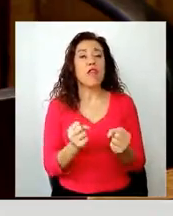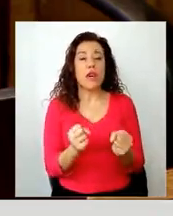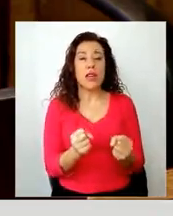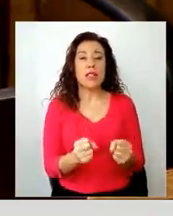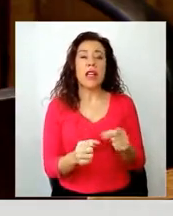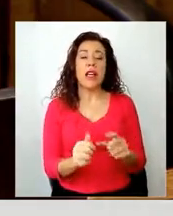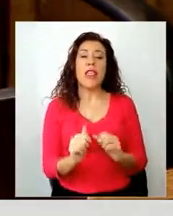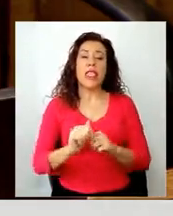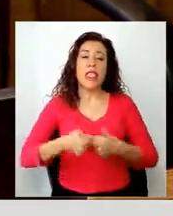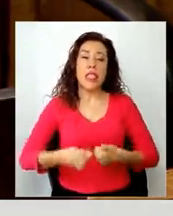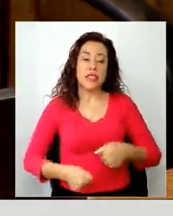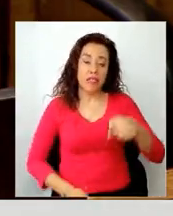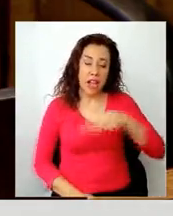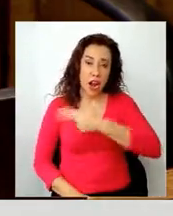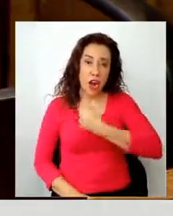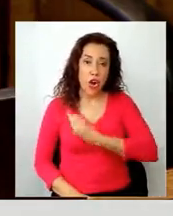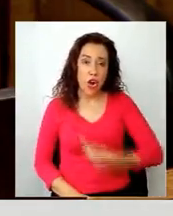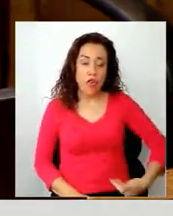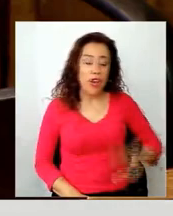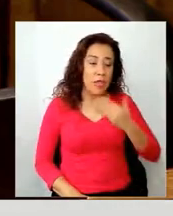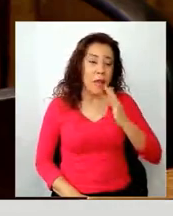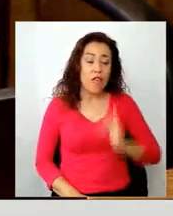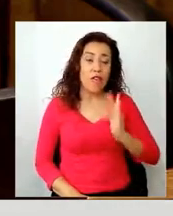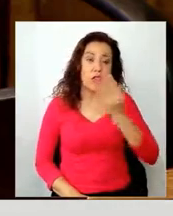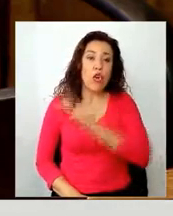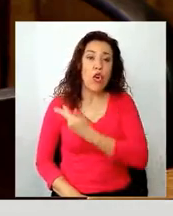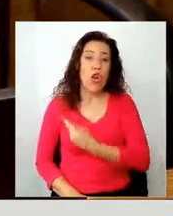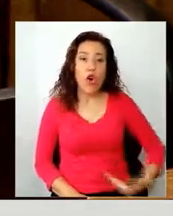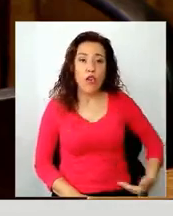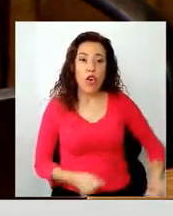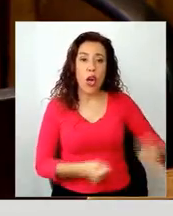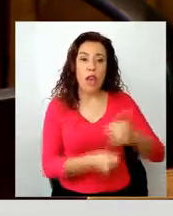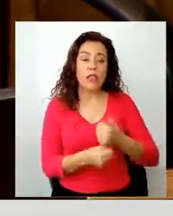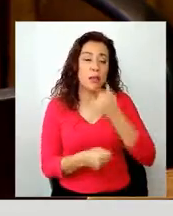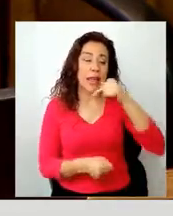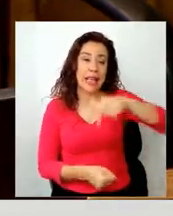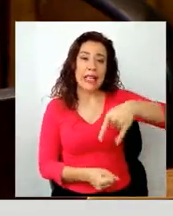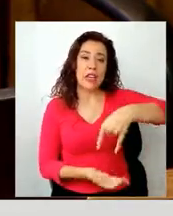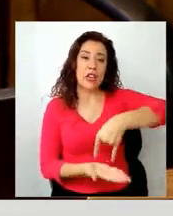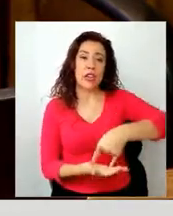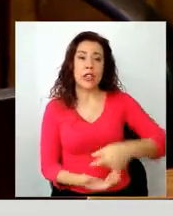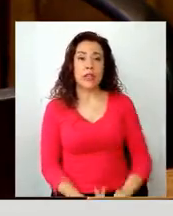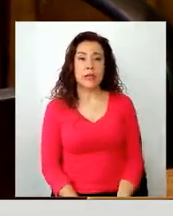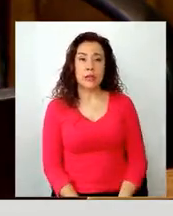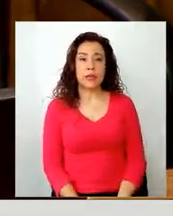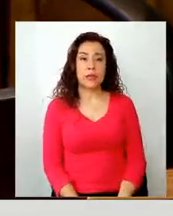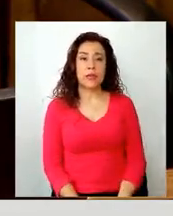este gobierno y de los futuros pero también de este parlamento presidente Muchas gracias